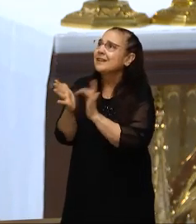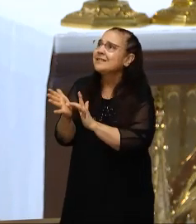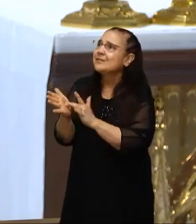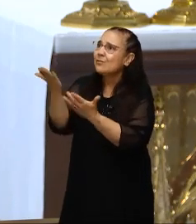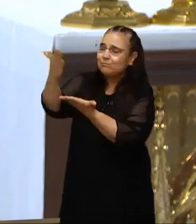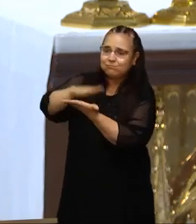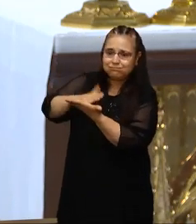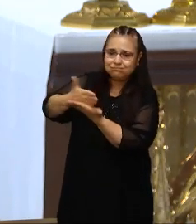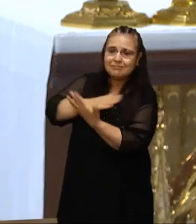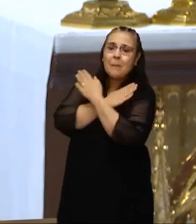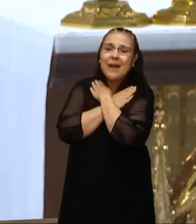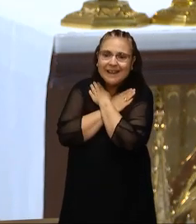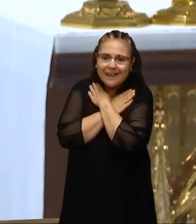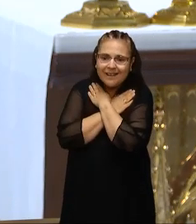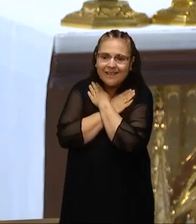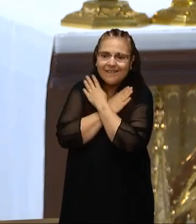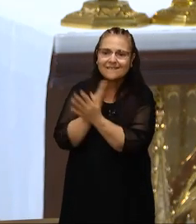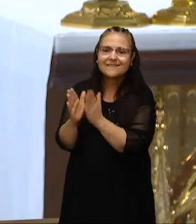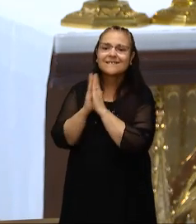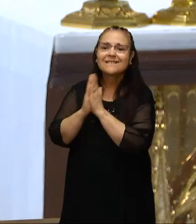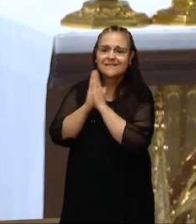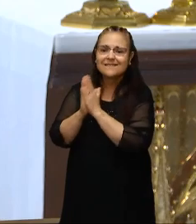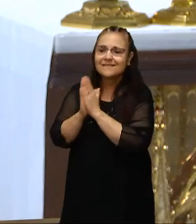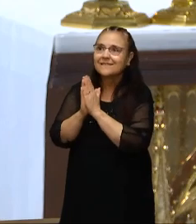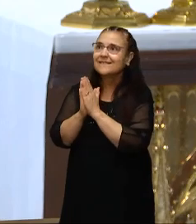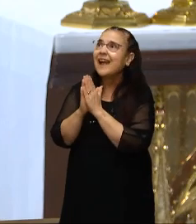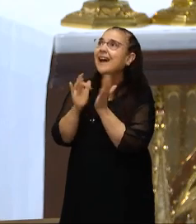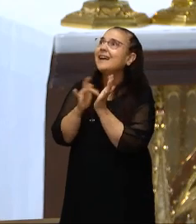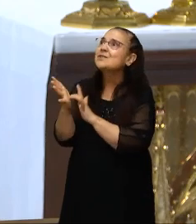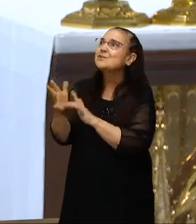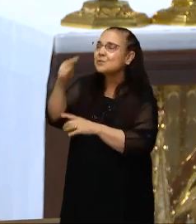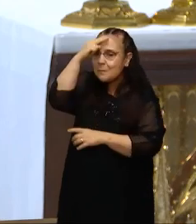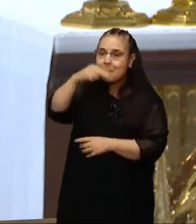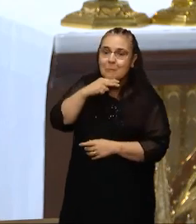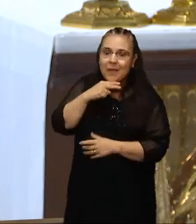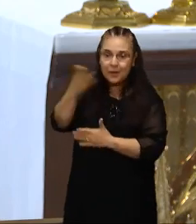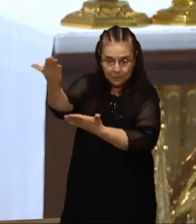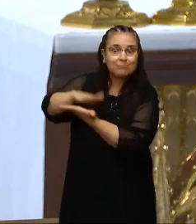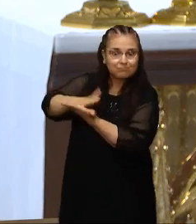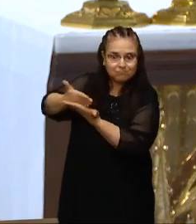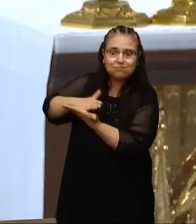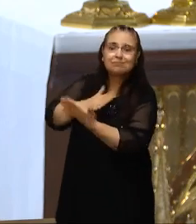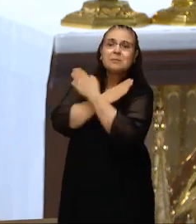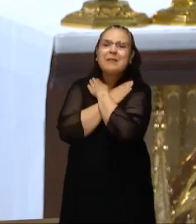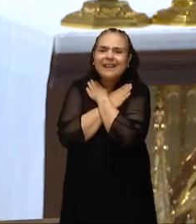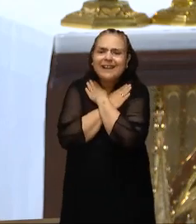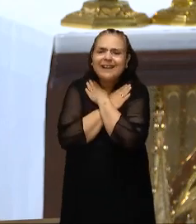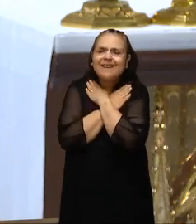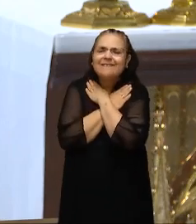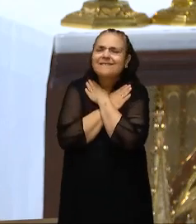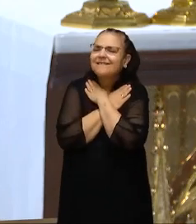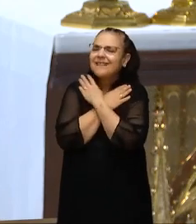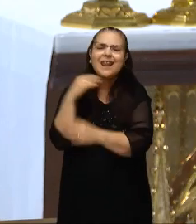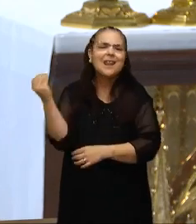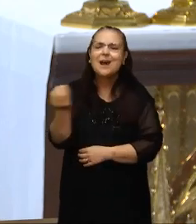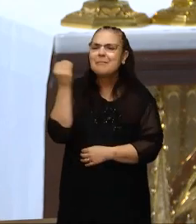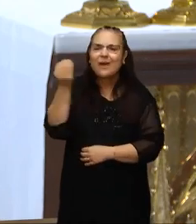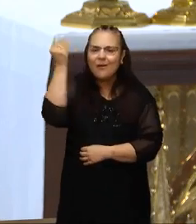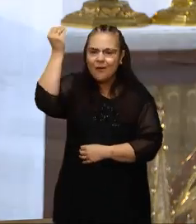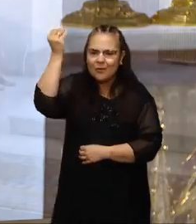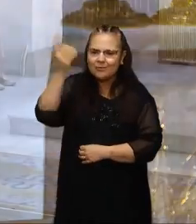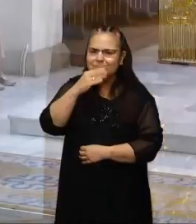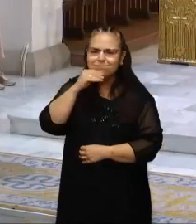María. Elevamos las oraciones a Jesús y al Padre por medio de María, que es la mejor intercesora.